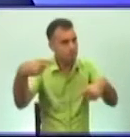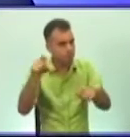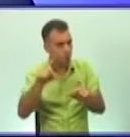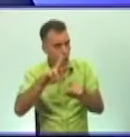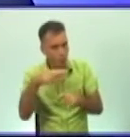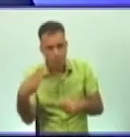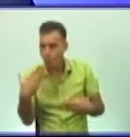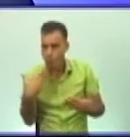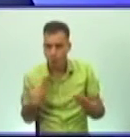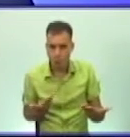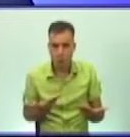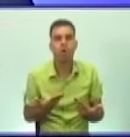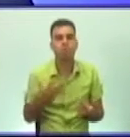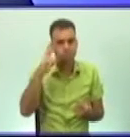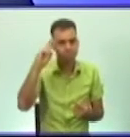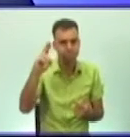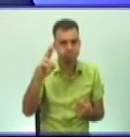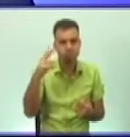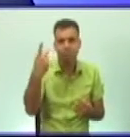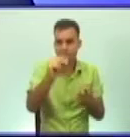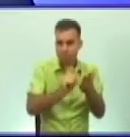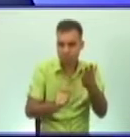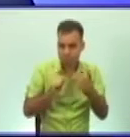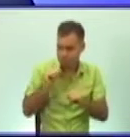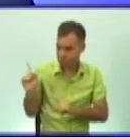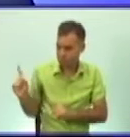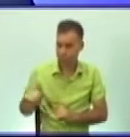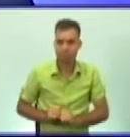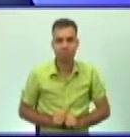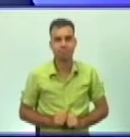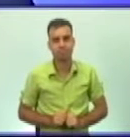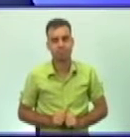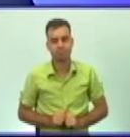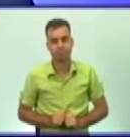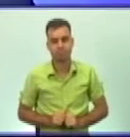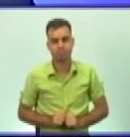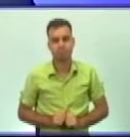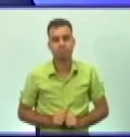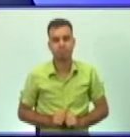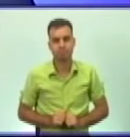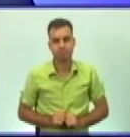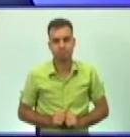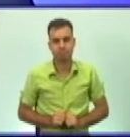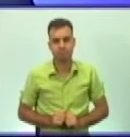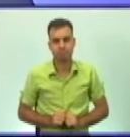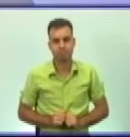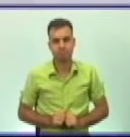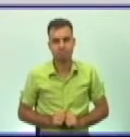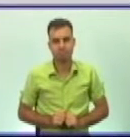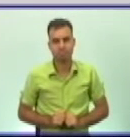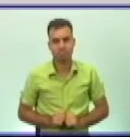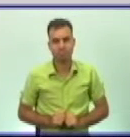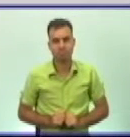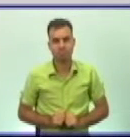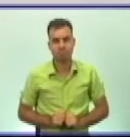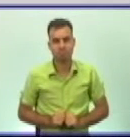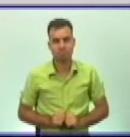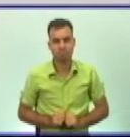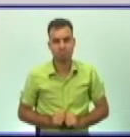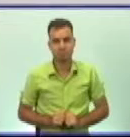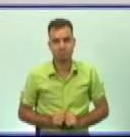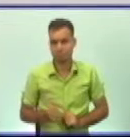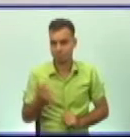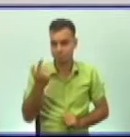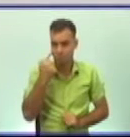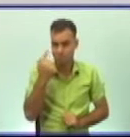Recordemos entonces ese ejercicio que yo pedí que ustedes fotografiaran. Es decir, que era un circuito con todos